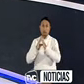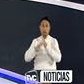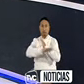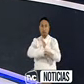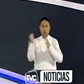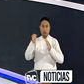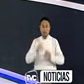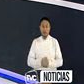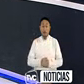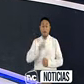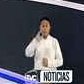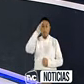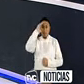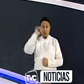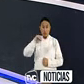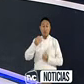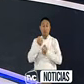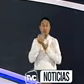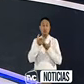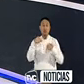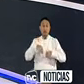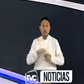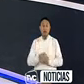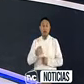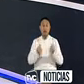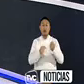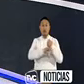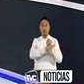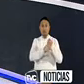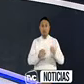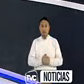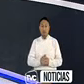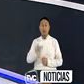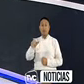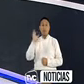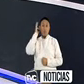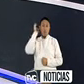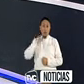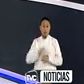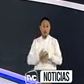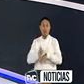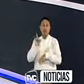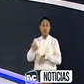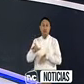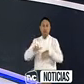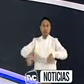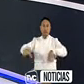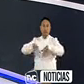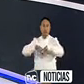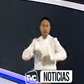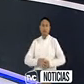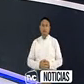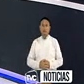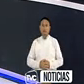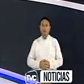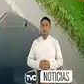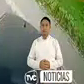habitacional. La Policía Nacional informó que se llevaron el vehículo. A la afectada la dejaron en una zona